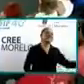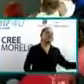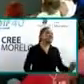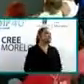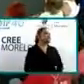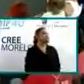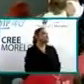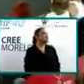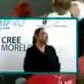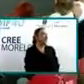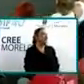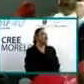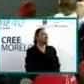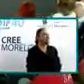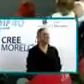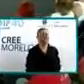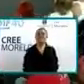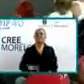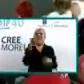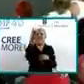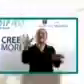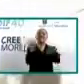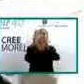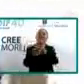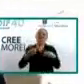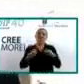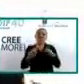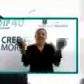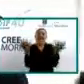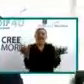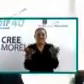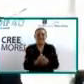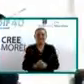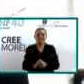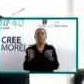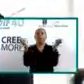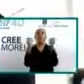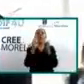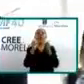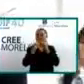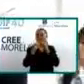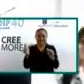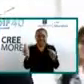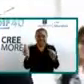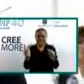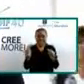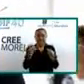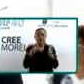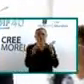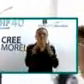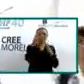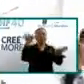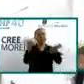Este es el cambio de vida que estamos haciendo. No hay nada que te impida a cambiar tu vida. Y